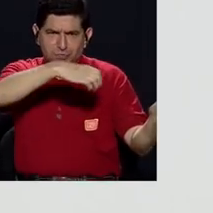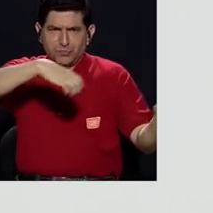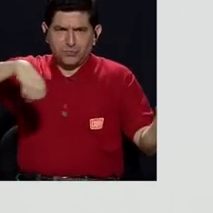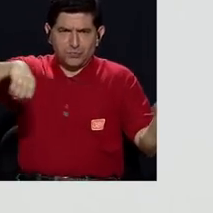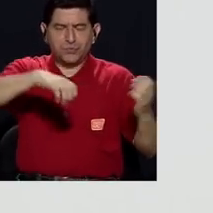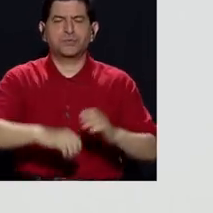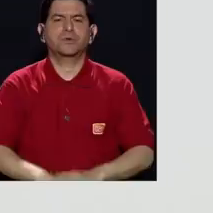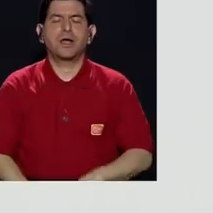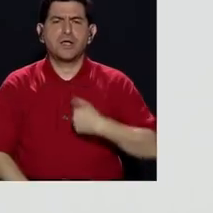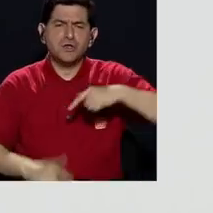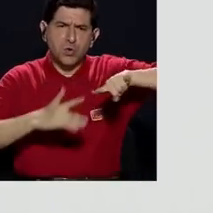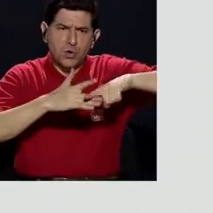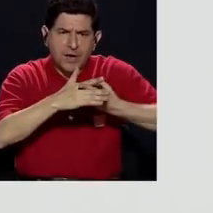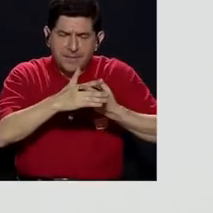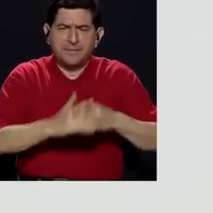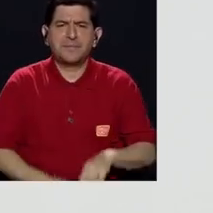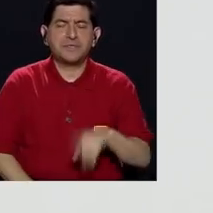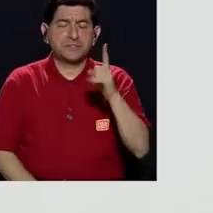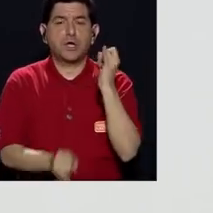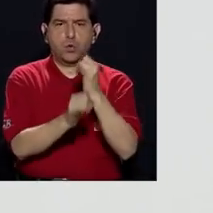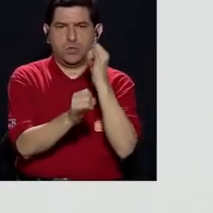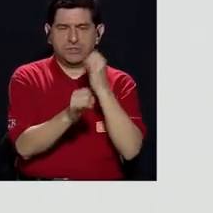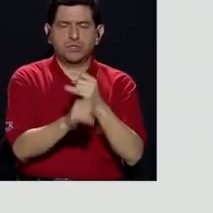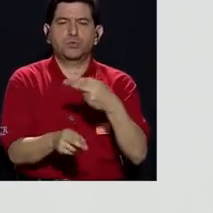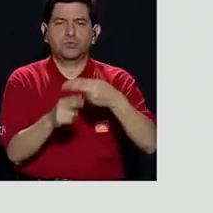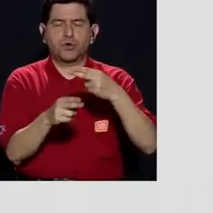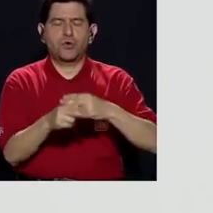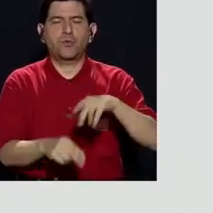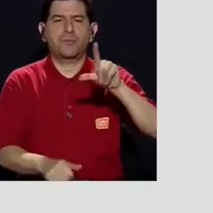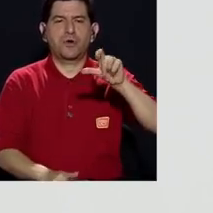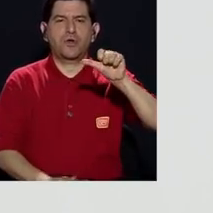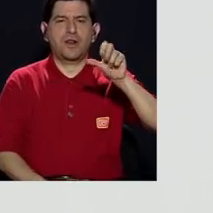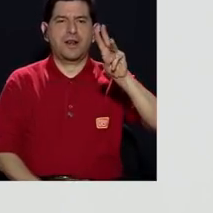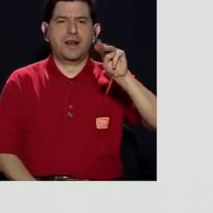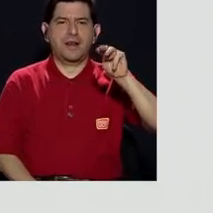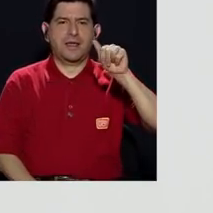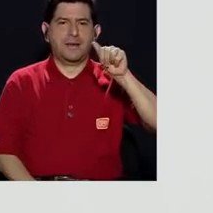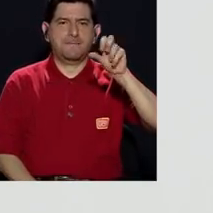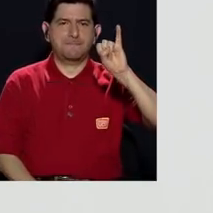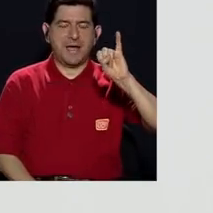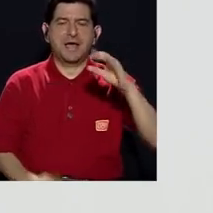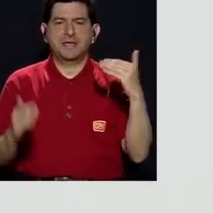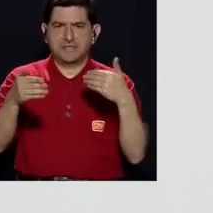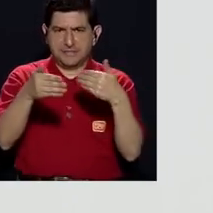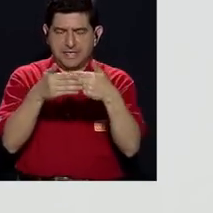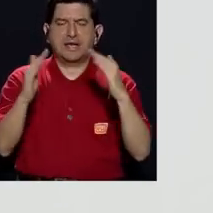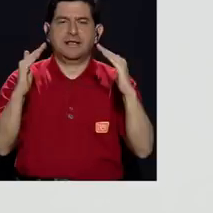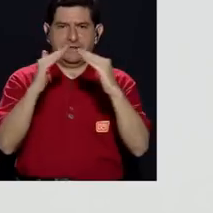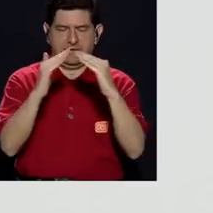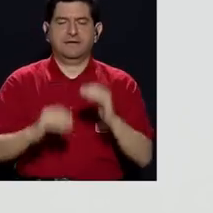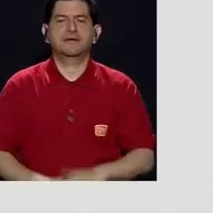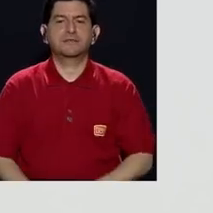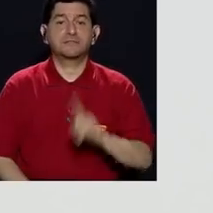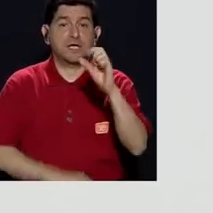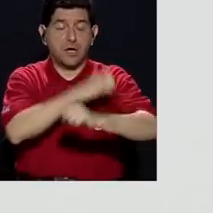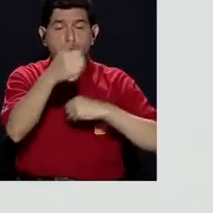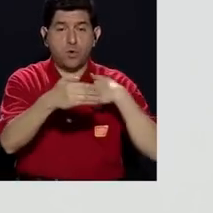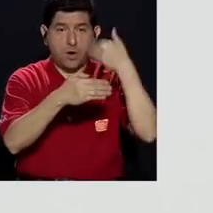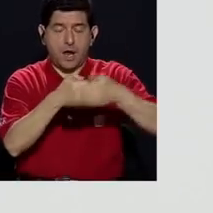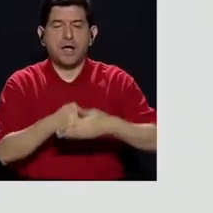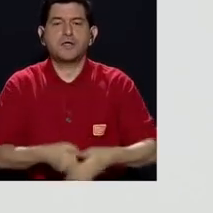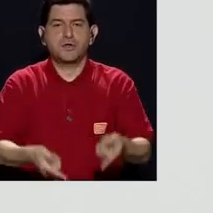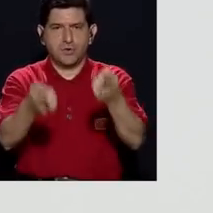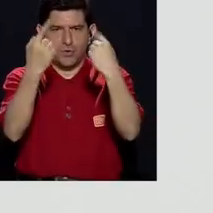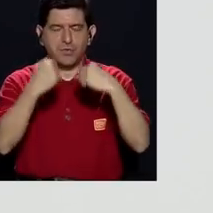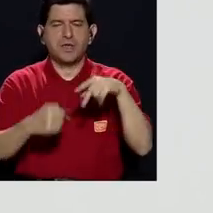violín y yo empecé en un instituto que se llama el lema y que queda por mi casa y después de eso un año después